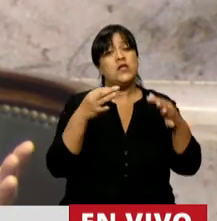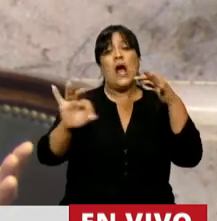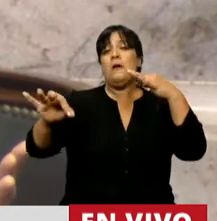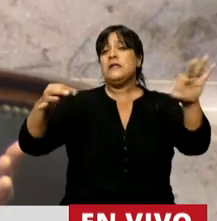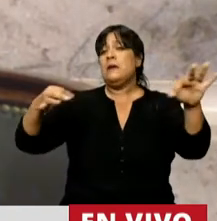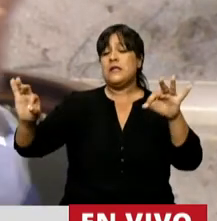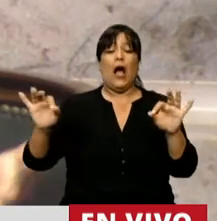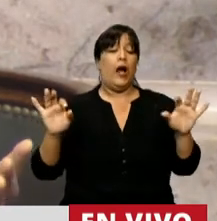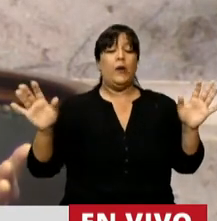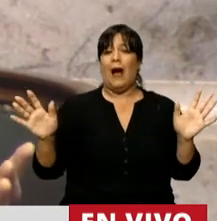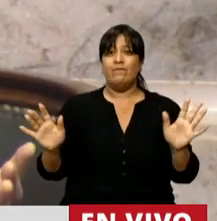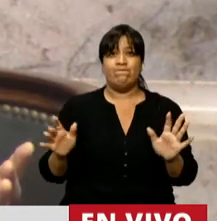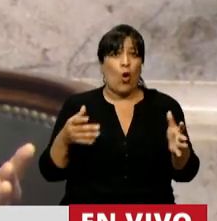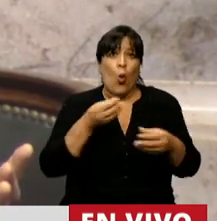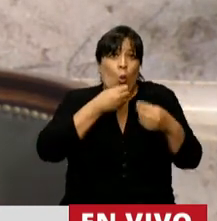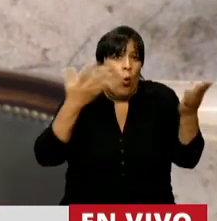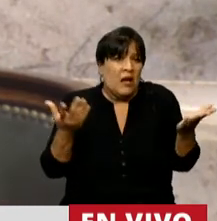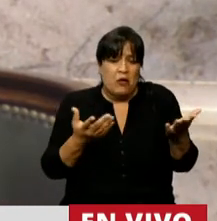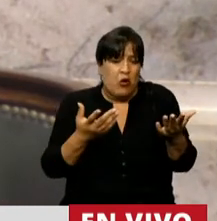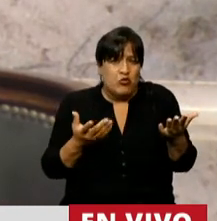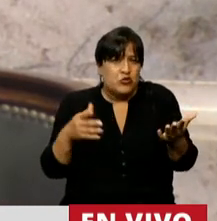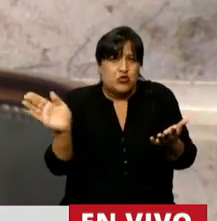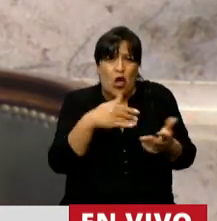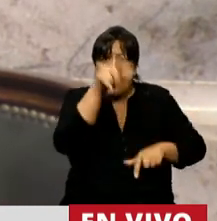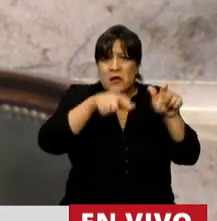cosa. Por eso nos cuesta tanto avanzar como país.